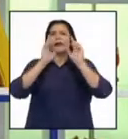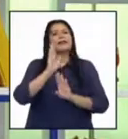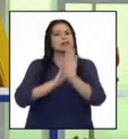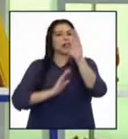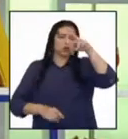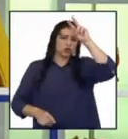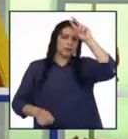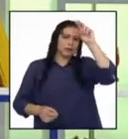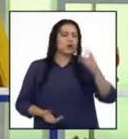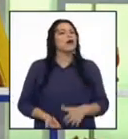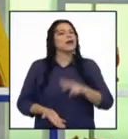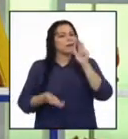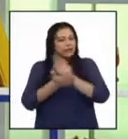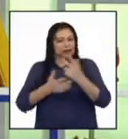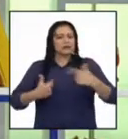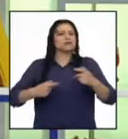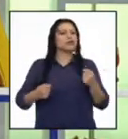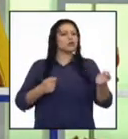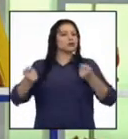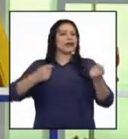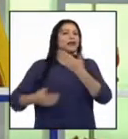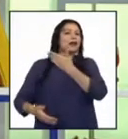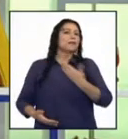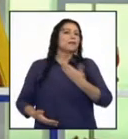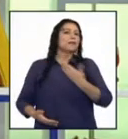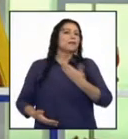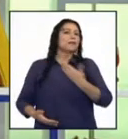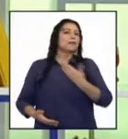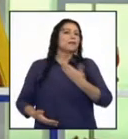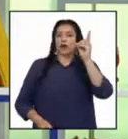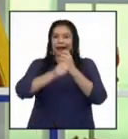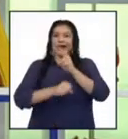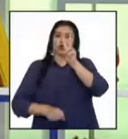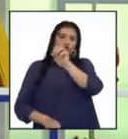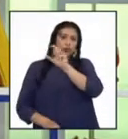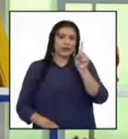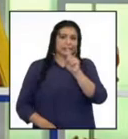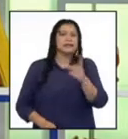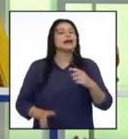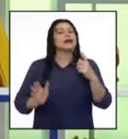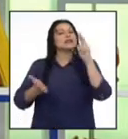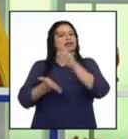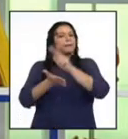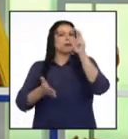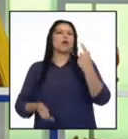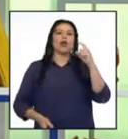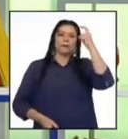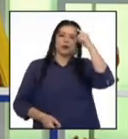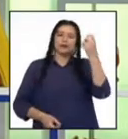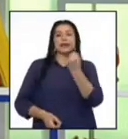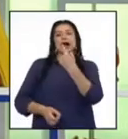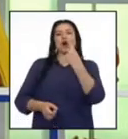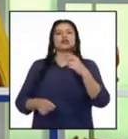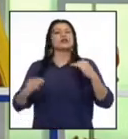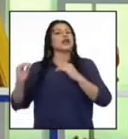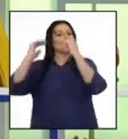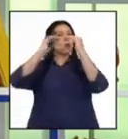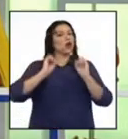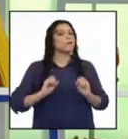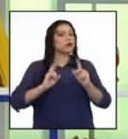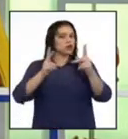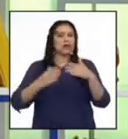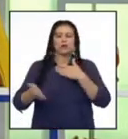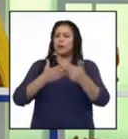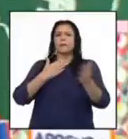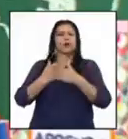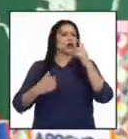país y afirmar su gobernabilidad democrática. En el 2010 se aprobó la Política 11 sobre la promoción de la igualdad de oportunidades